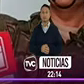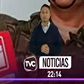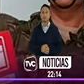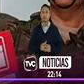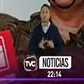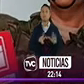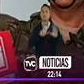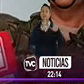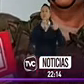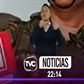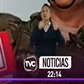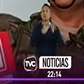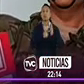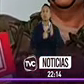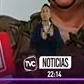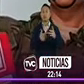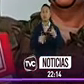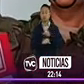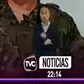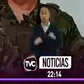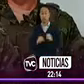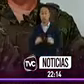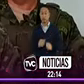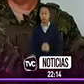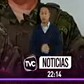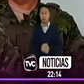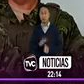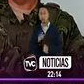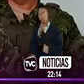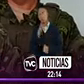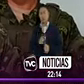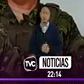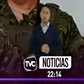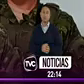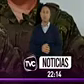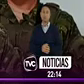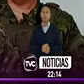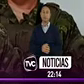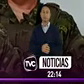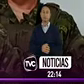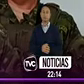8.000 explosivos caseros, aproximadamente